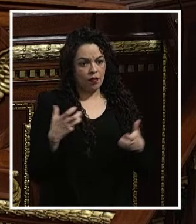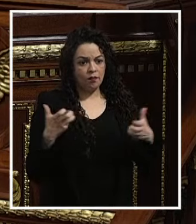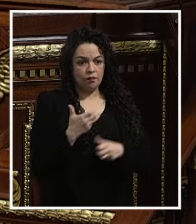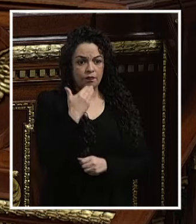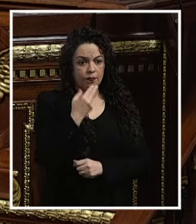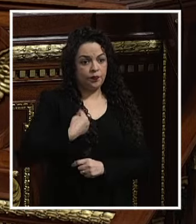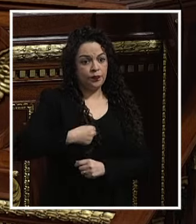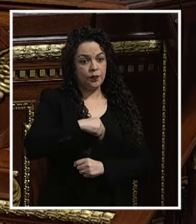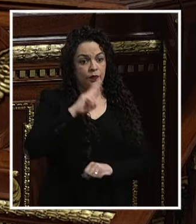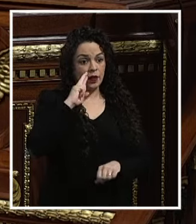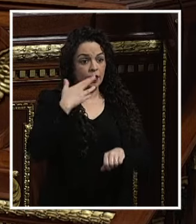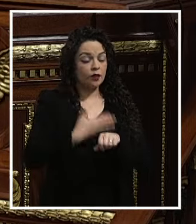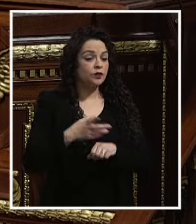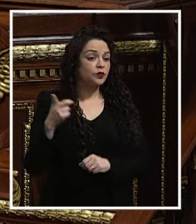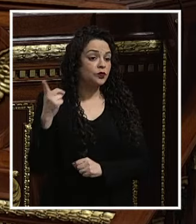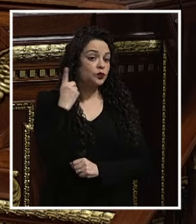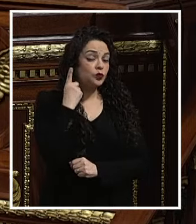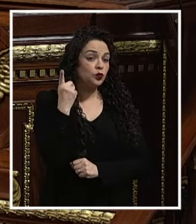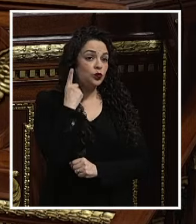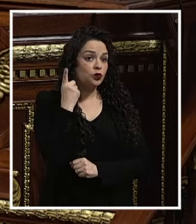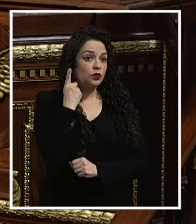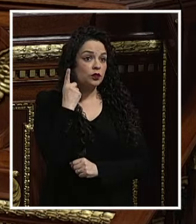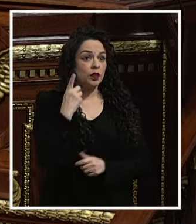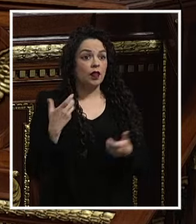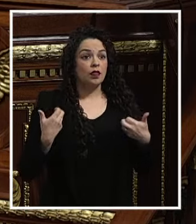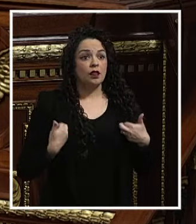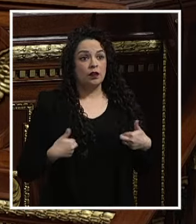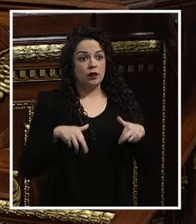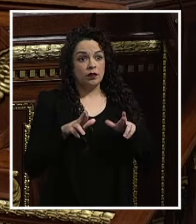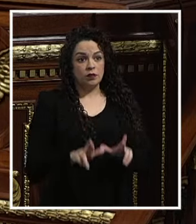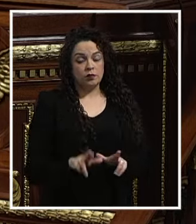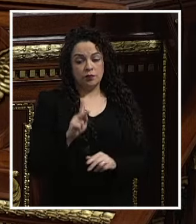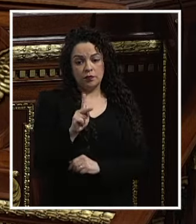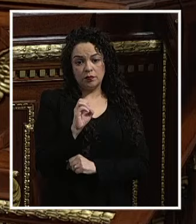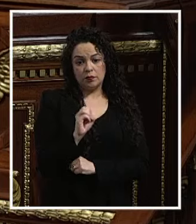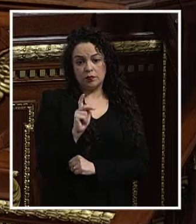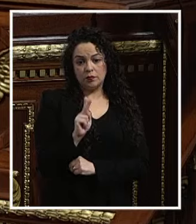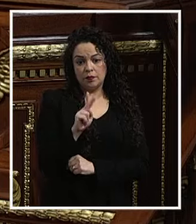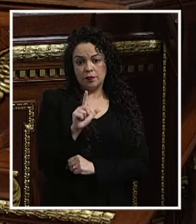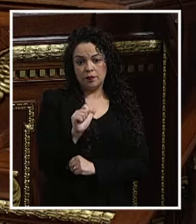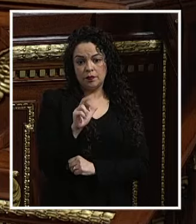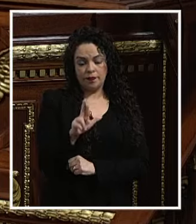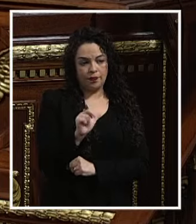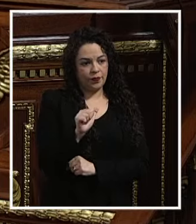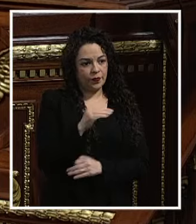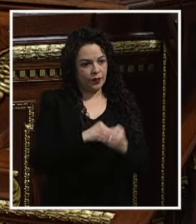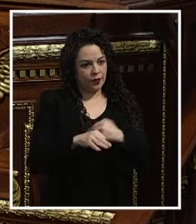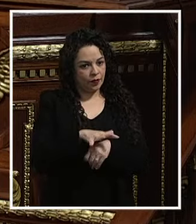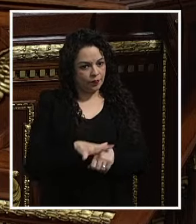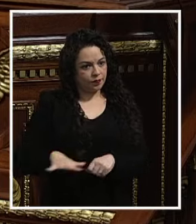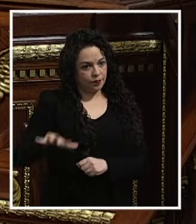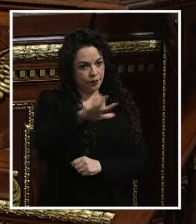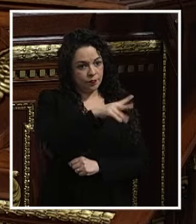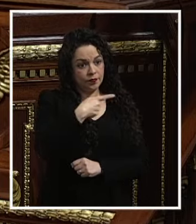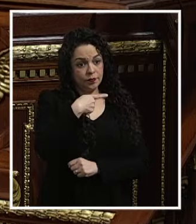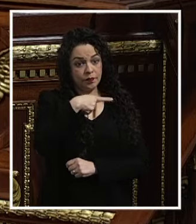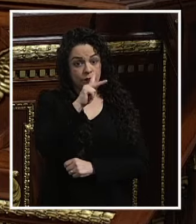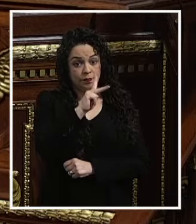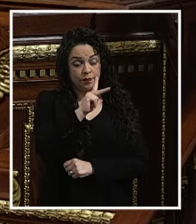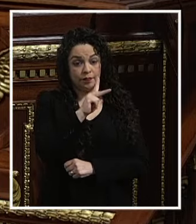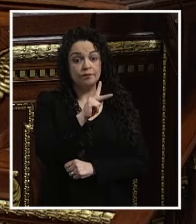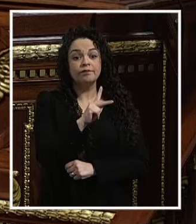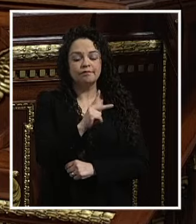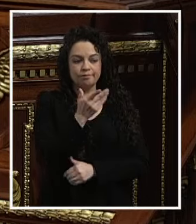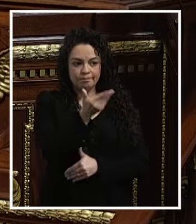legisladores, somos representantes populares, pero sobre todo somos servidores públicos. Por